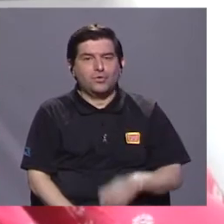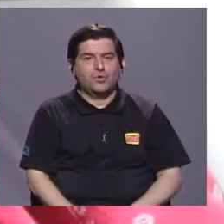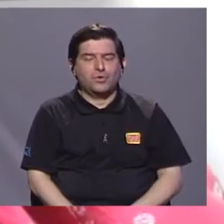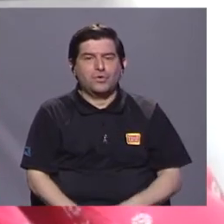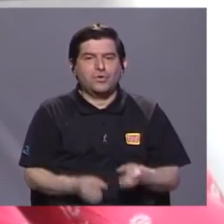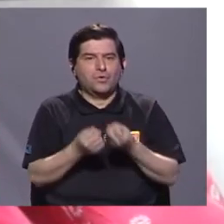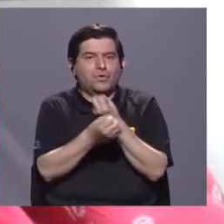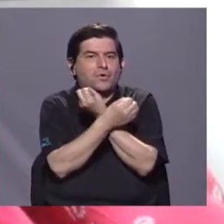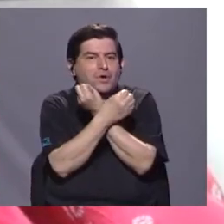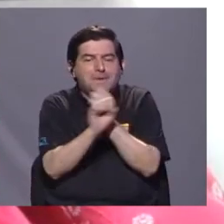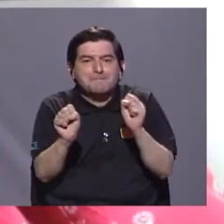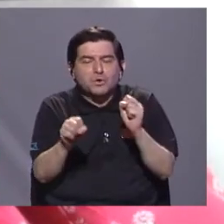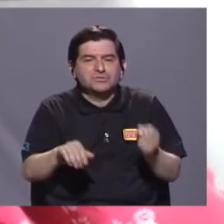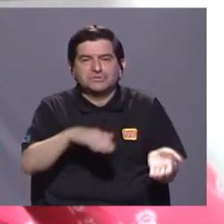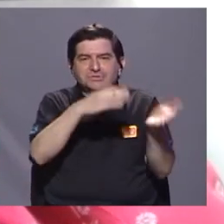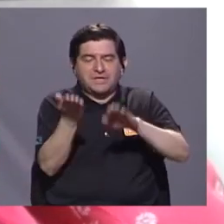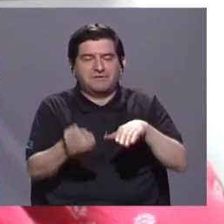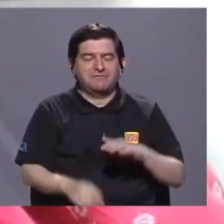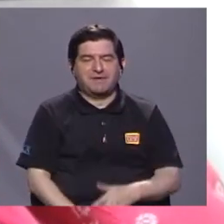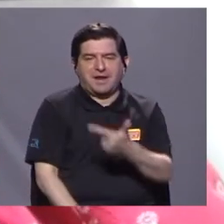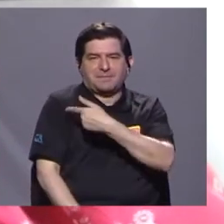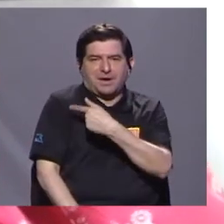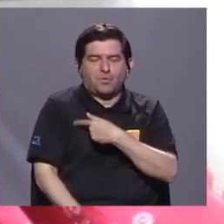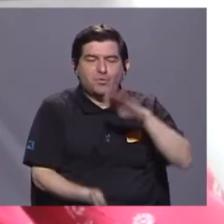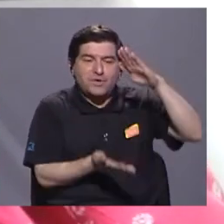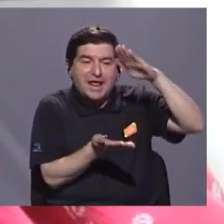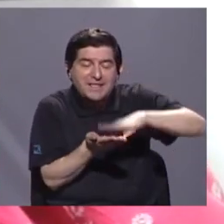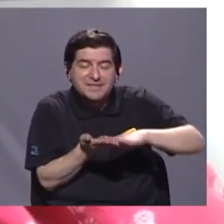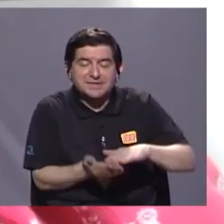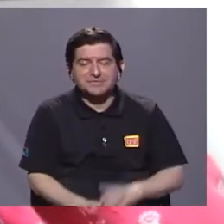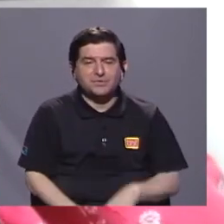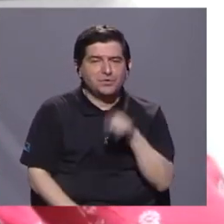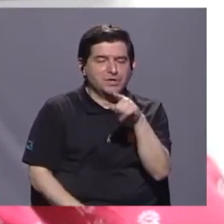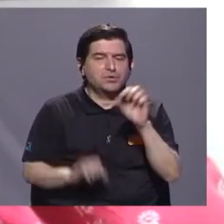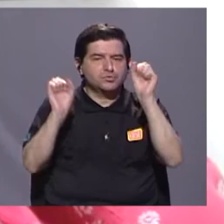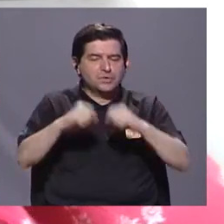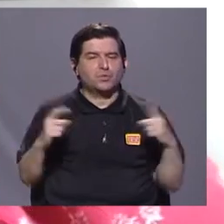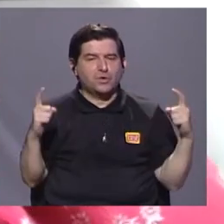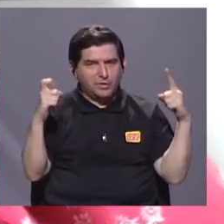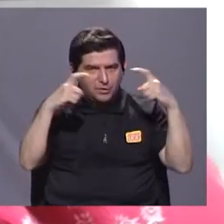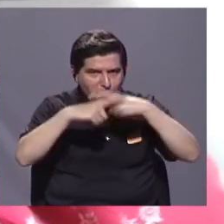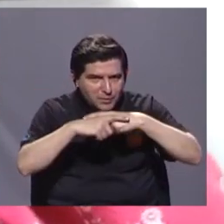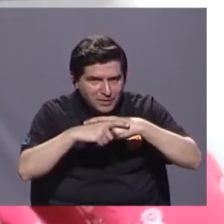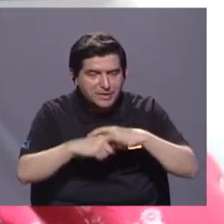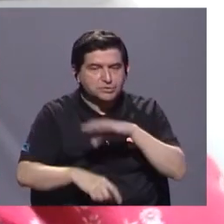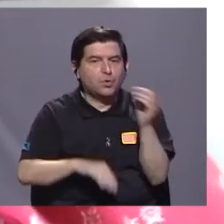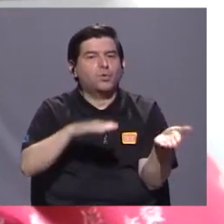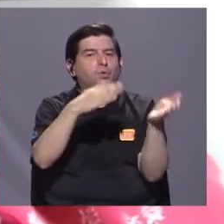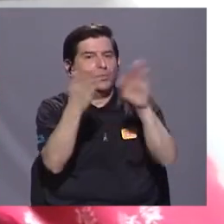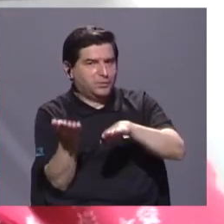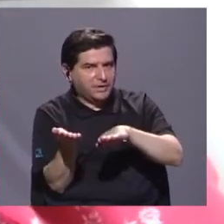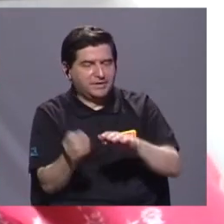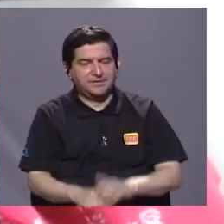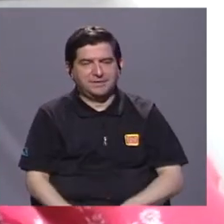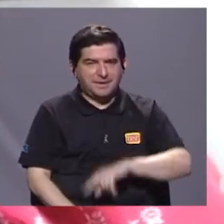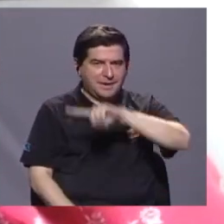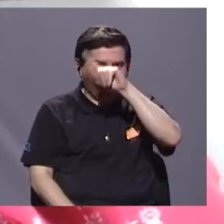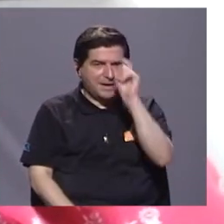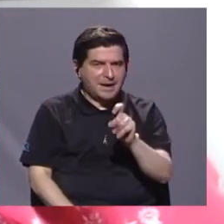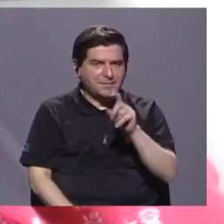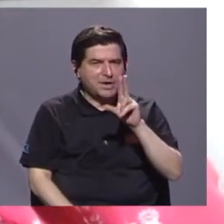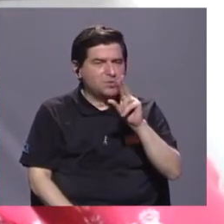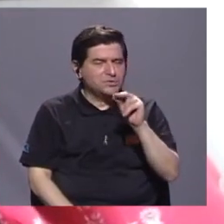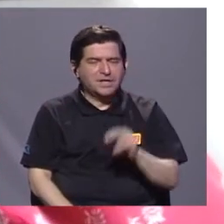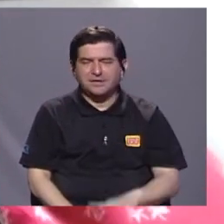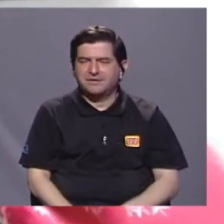la vacuna lo que hace es disminuir el riesgo de que usted se complique y se muera la pregunta no debería